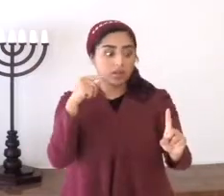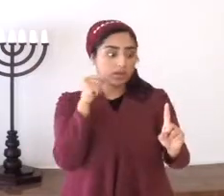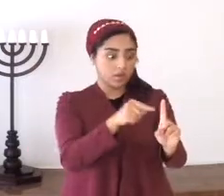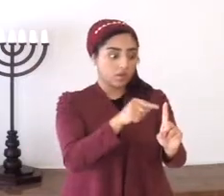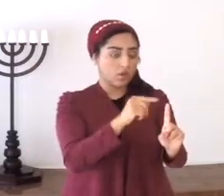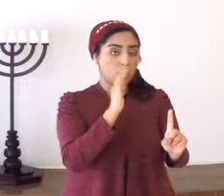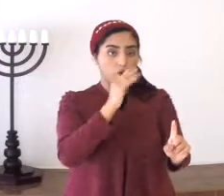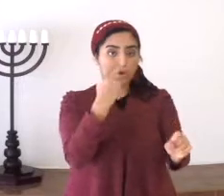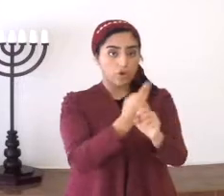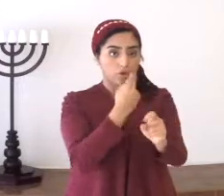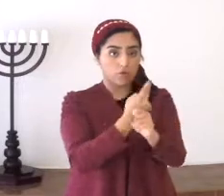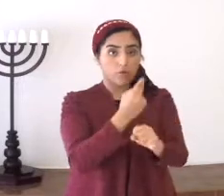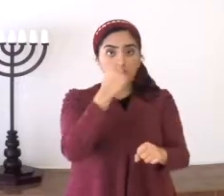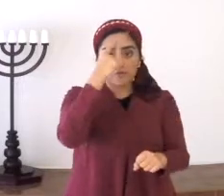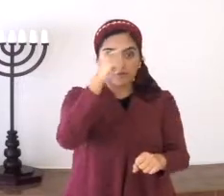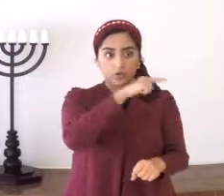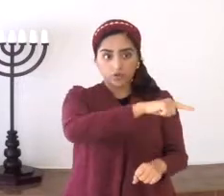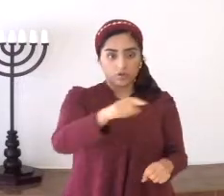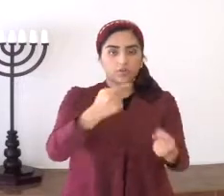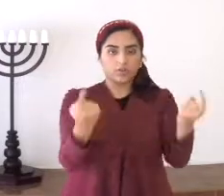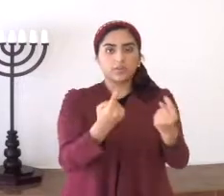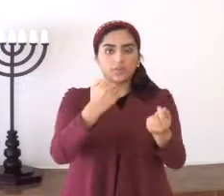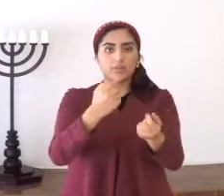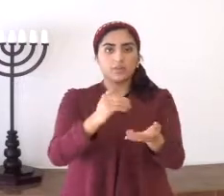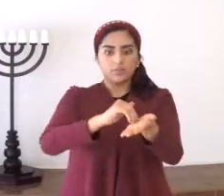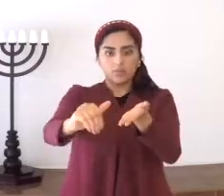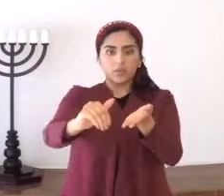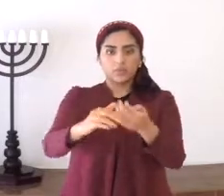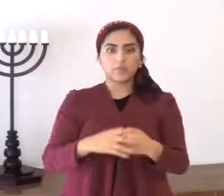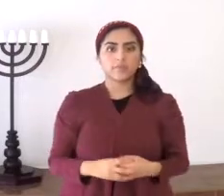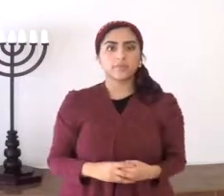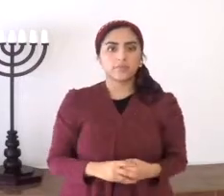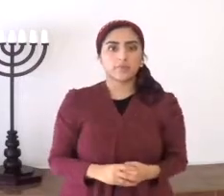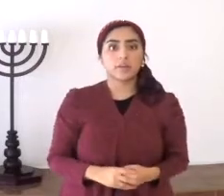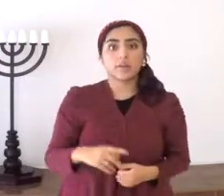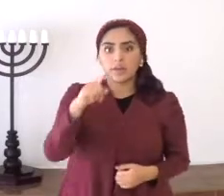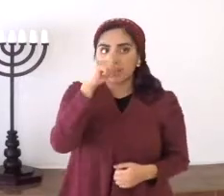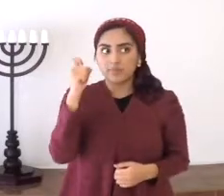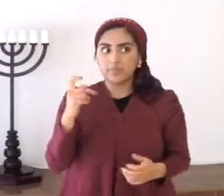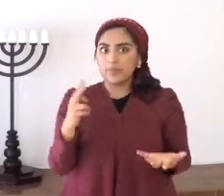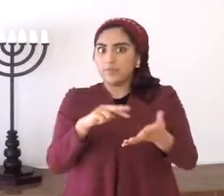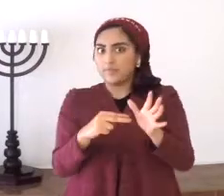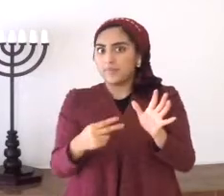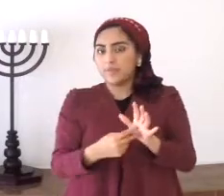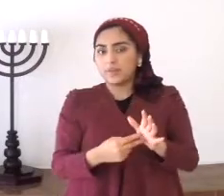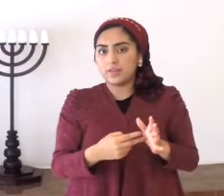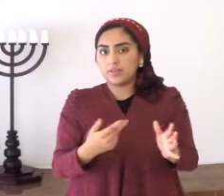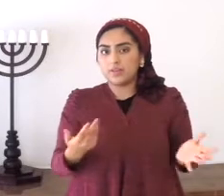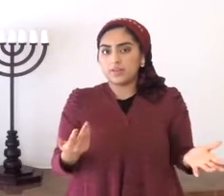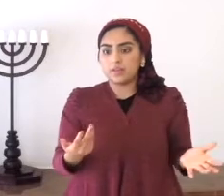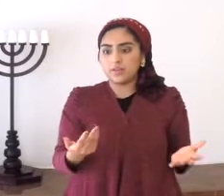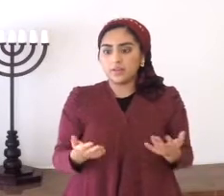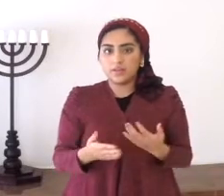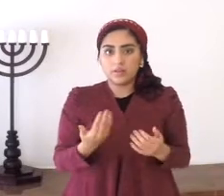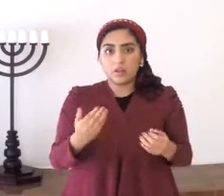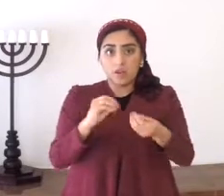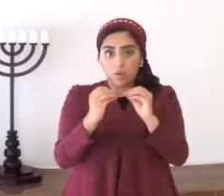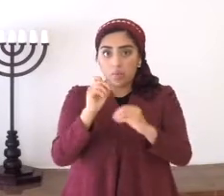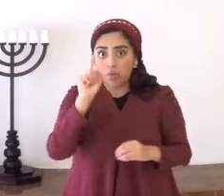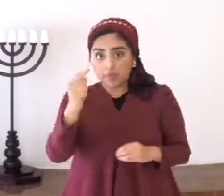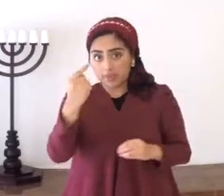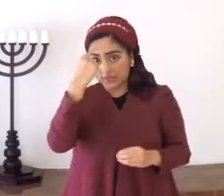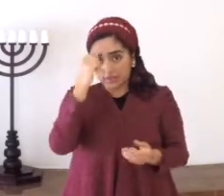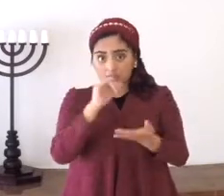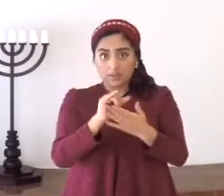maltrátenlo, flagélenlo, desángrenlo y Él va a servir para que sean perdonados sus pecados.